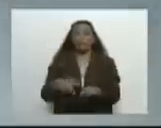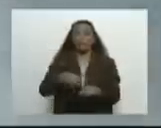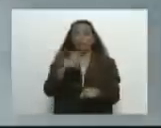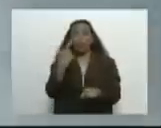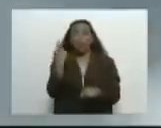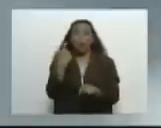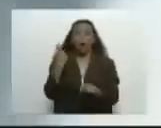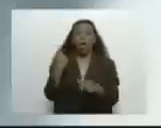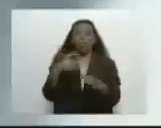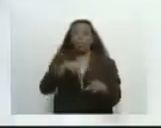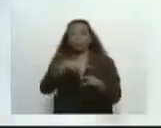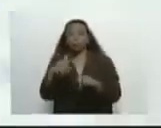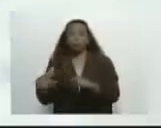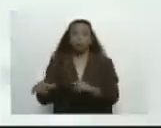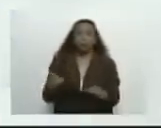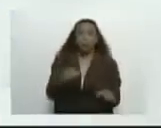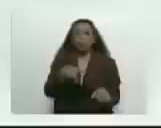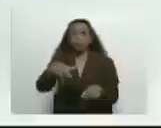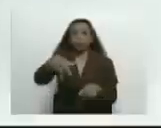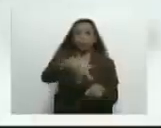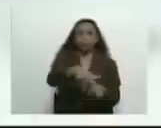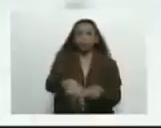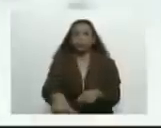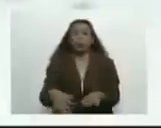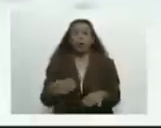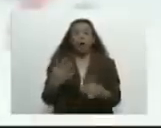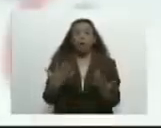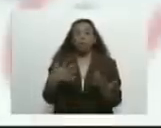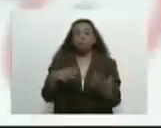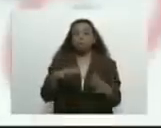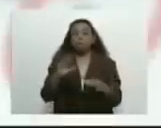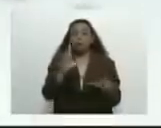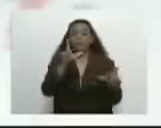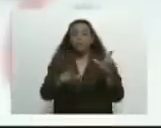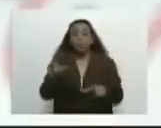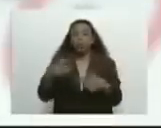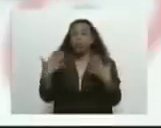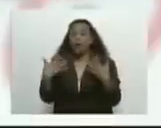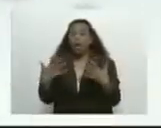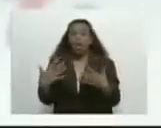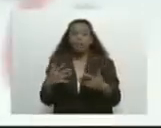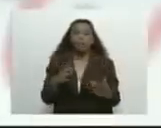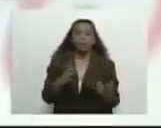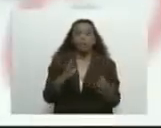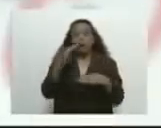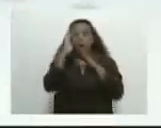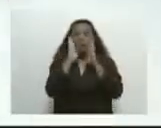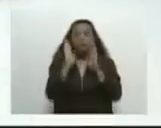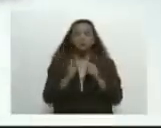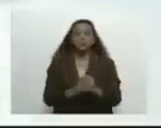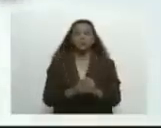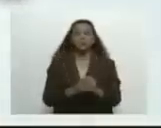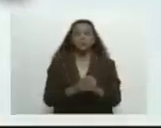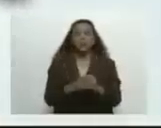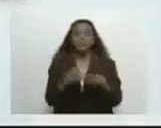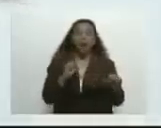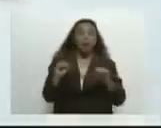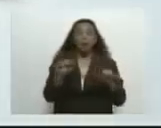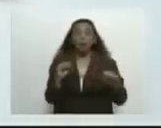un área acorde para poder atender la emergencia, que cumplieron con todos los pasos correspondientes y todos los protocolos